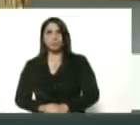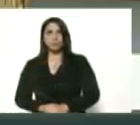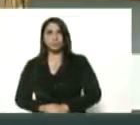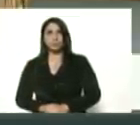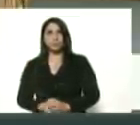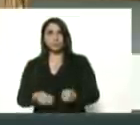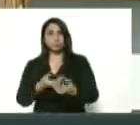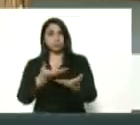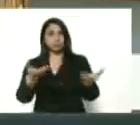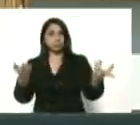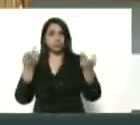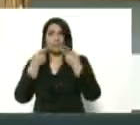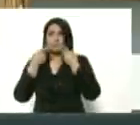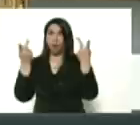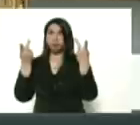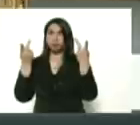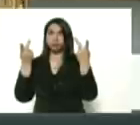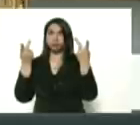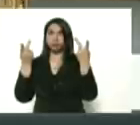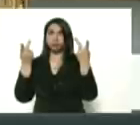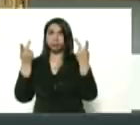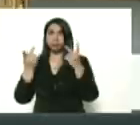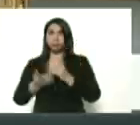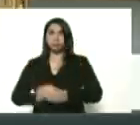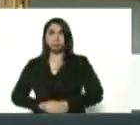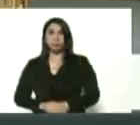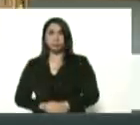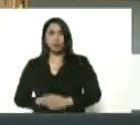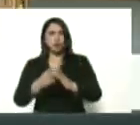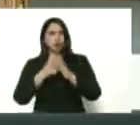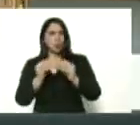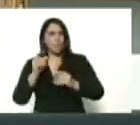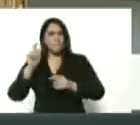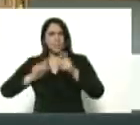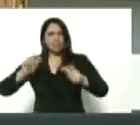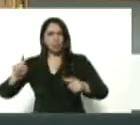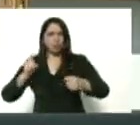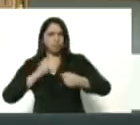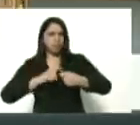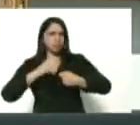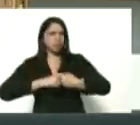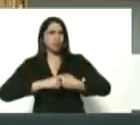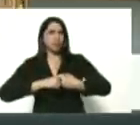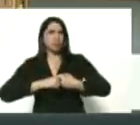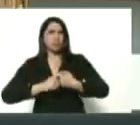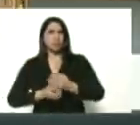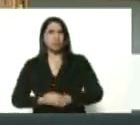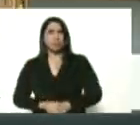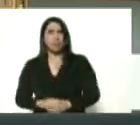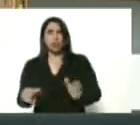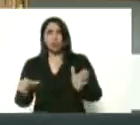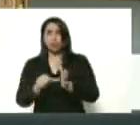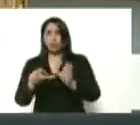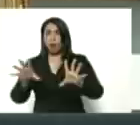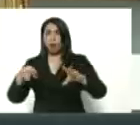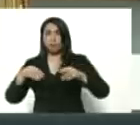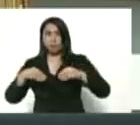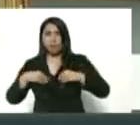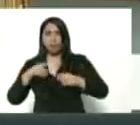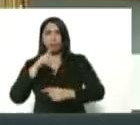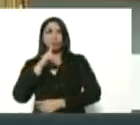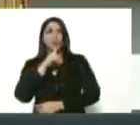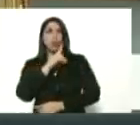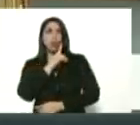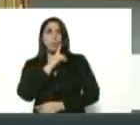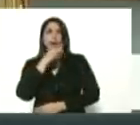Ahí están las declaraciones de todos los involucrados, donde aceptan con nombre y